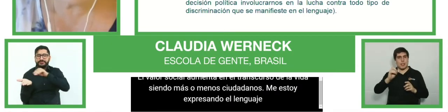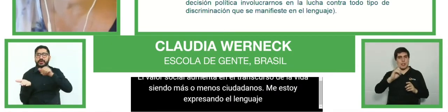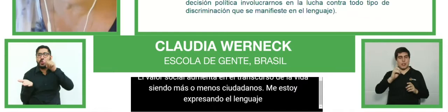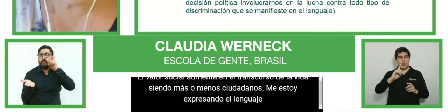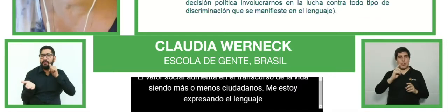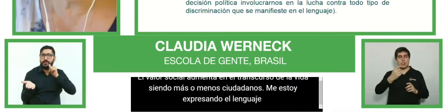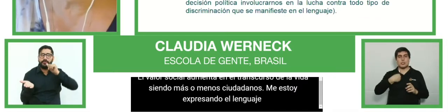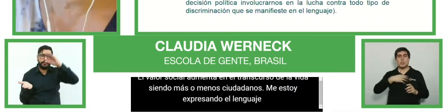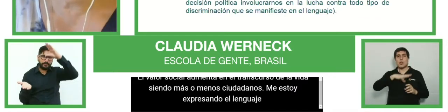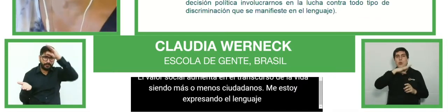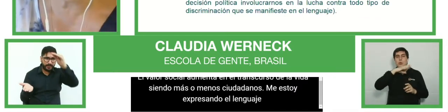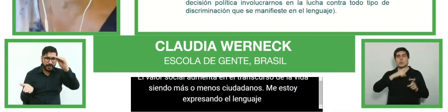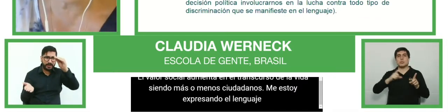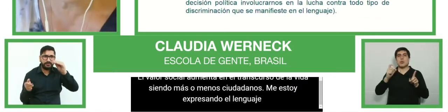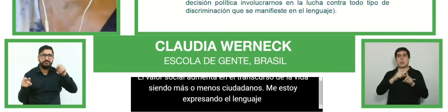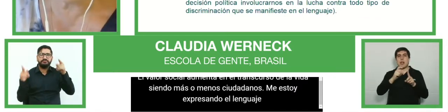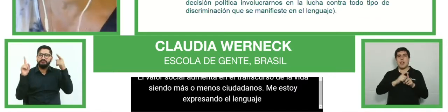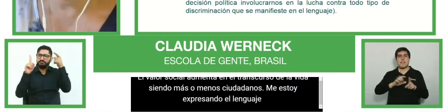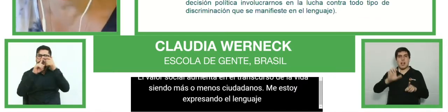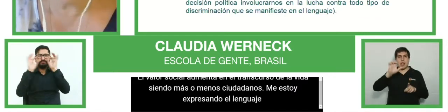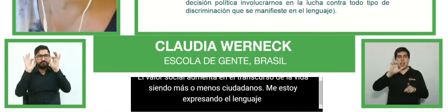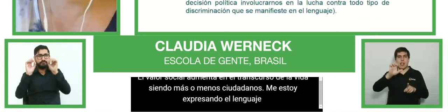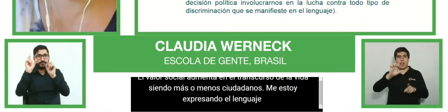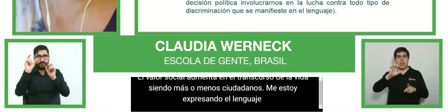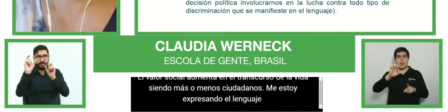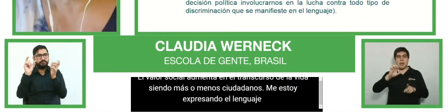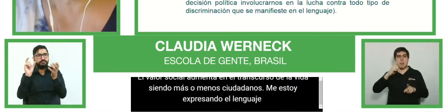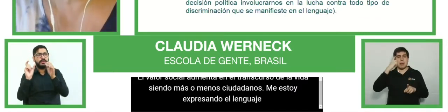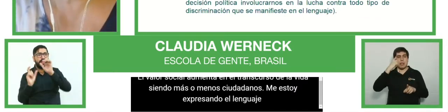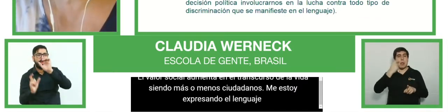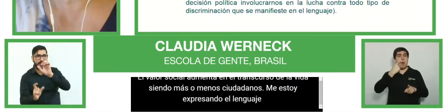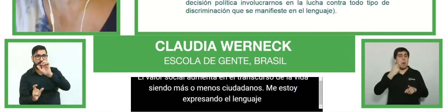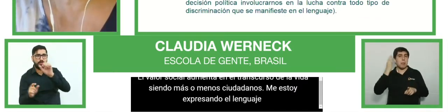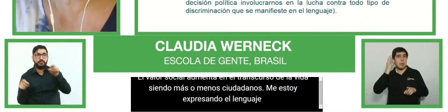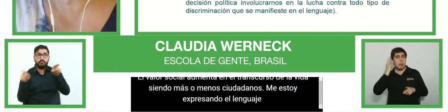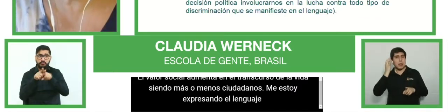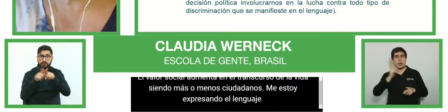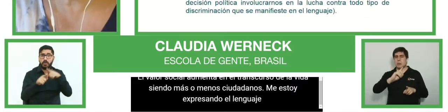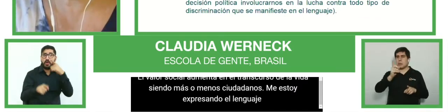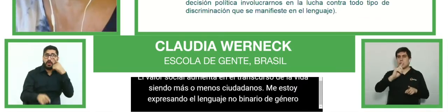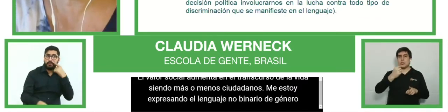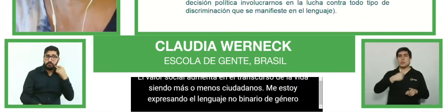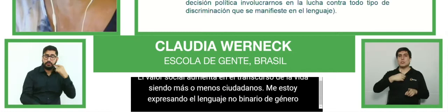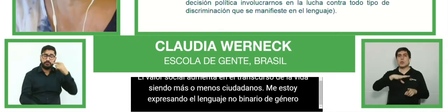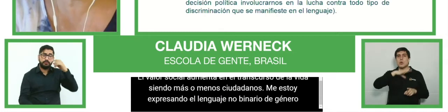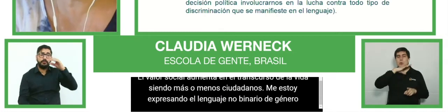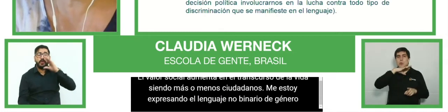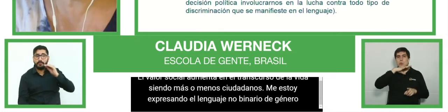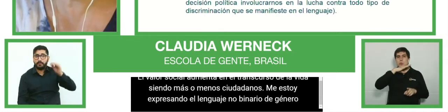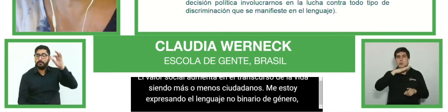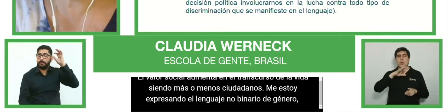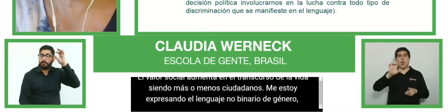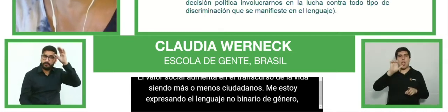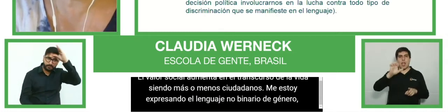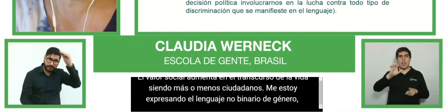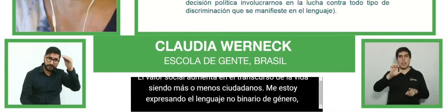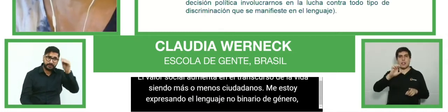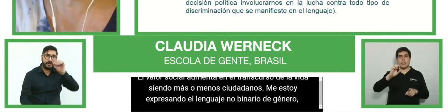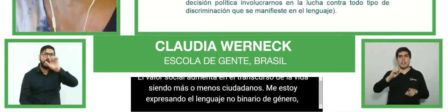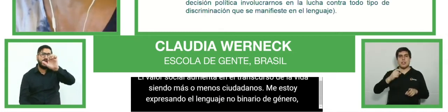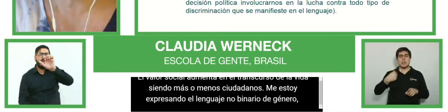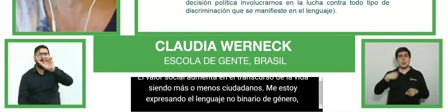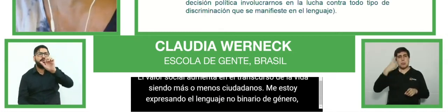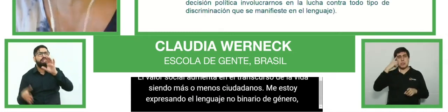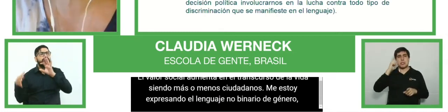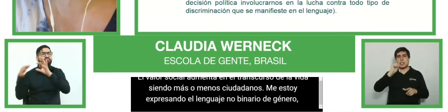no designar mujeres y u hombres. Es una transición necesaria y una decisión